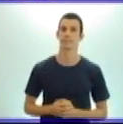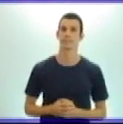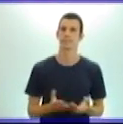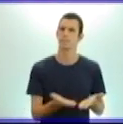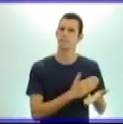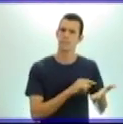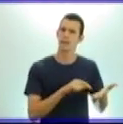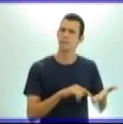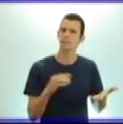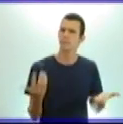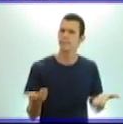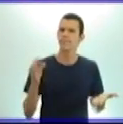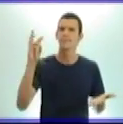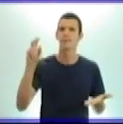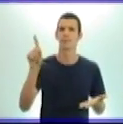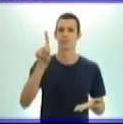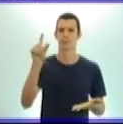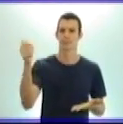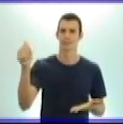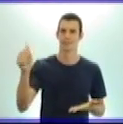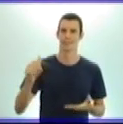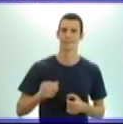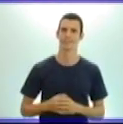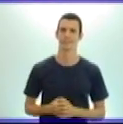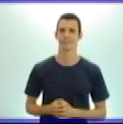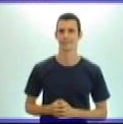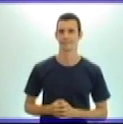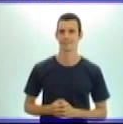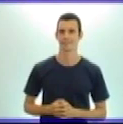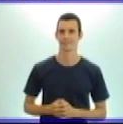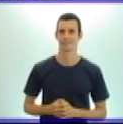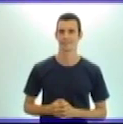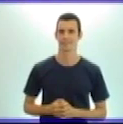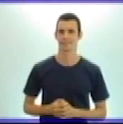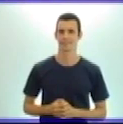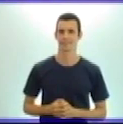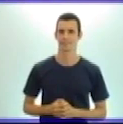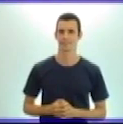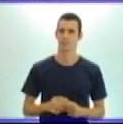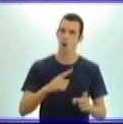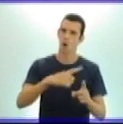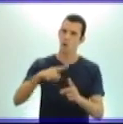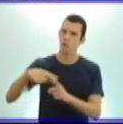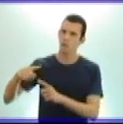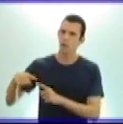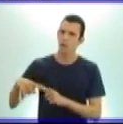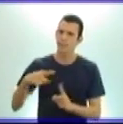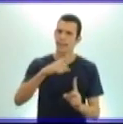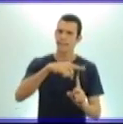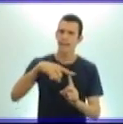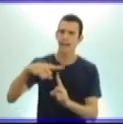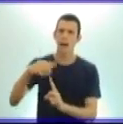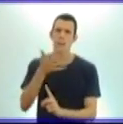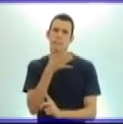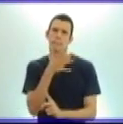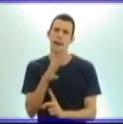página 110. Actividades similares están en la